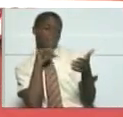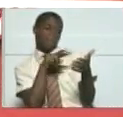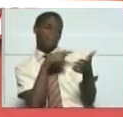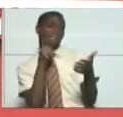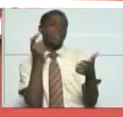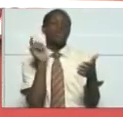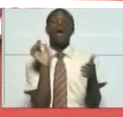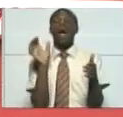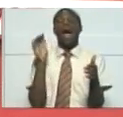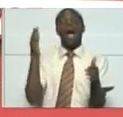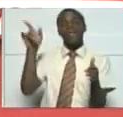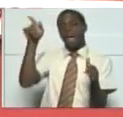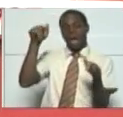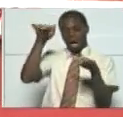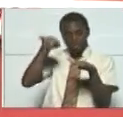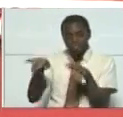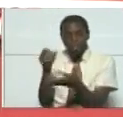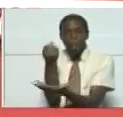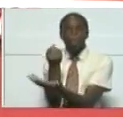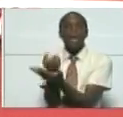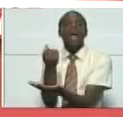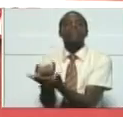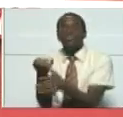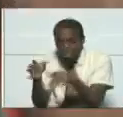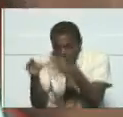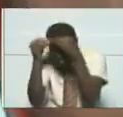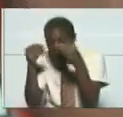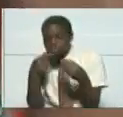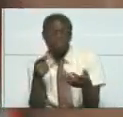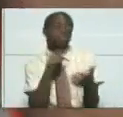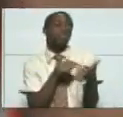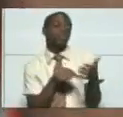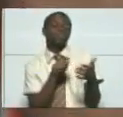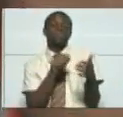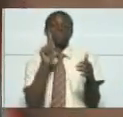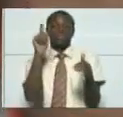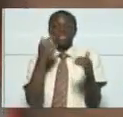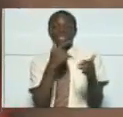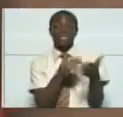aprendido en el furrial marco Rubio